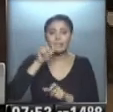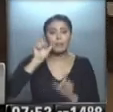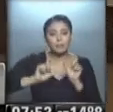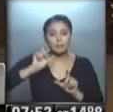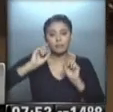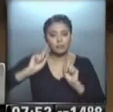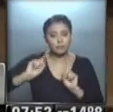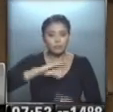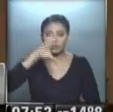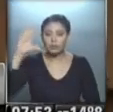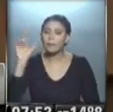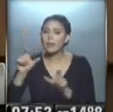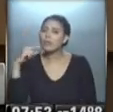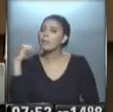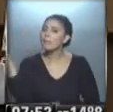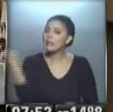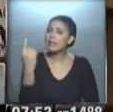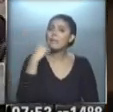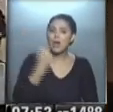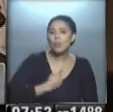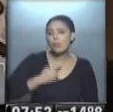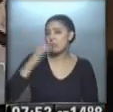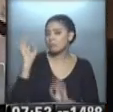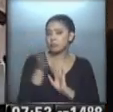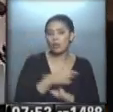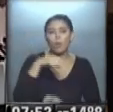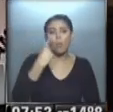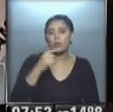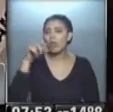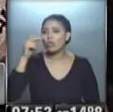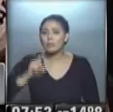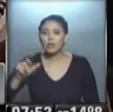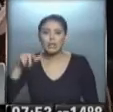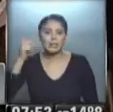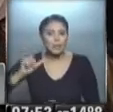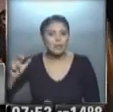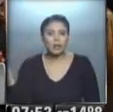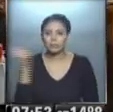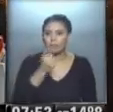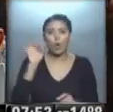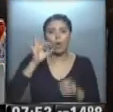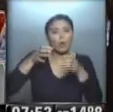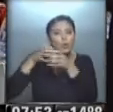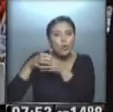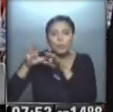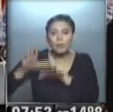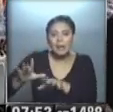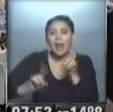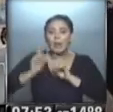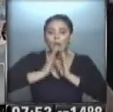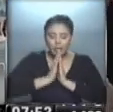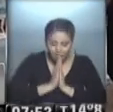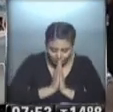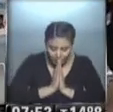gente pasa, nos pregunta y siguen incesantemente, de a uno, de a dos, de a tres, de a grupitos, se paran, algunos